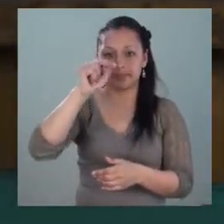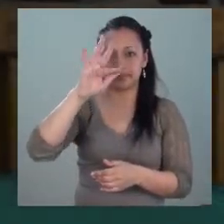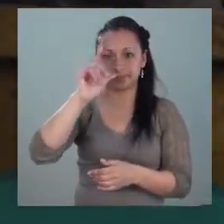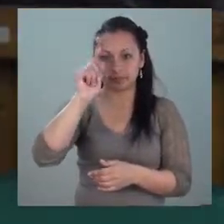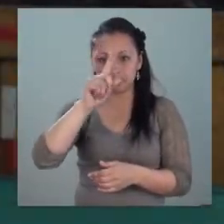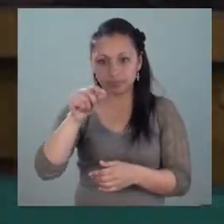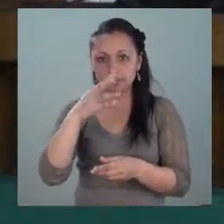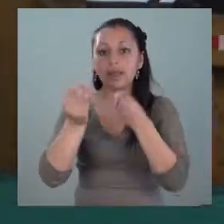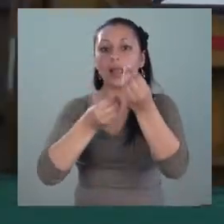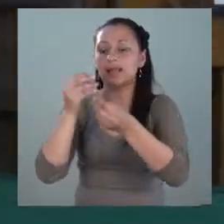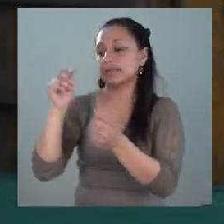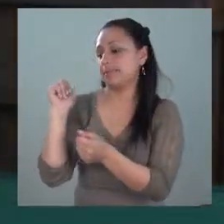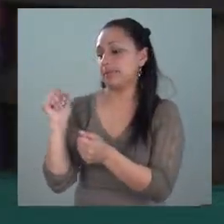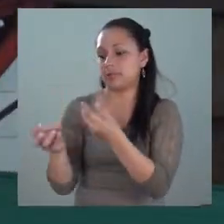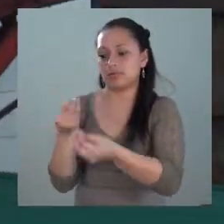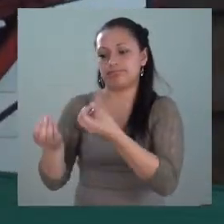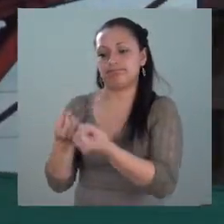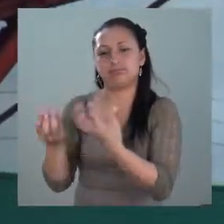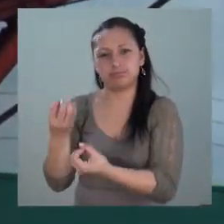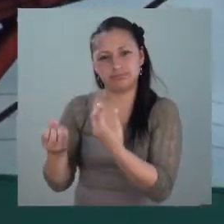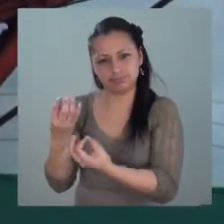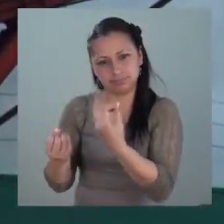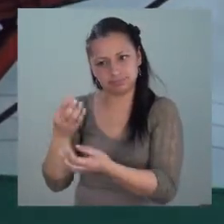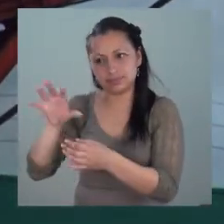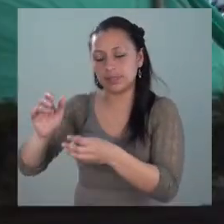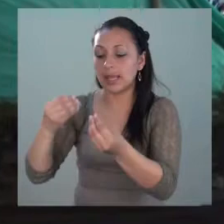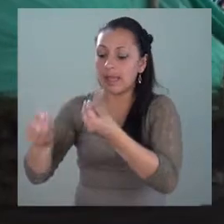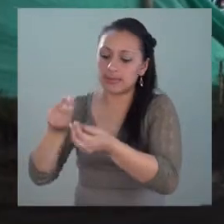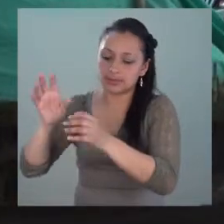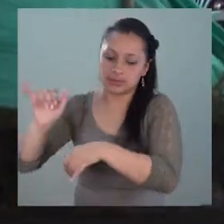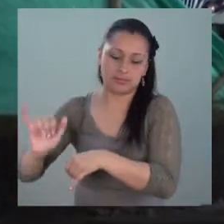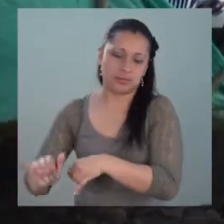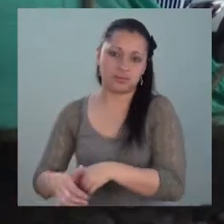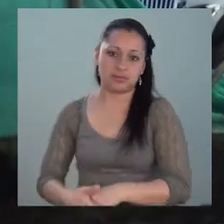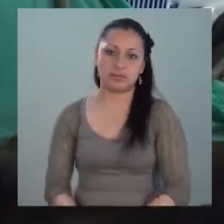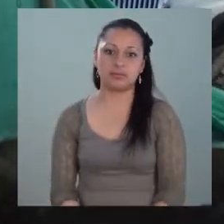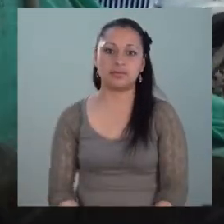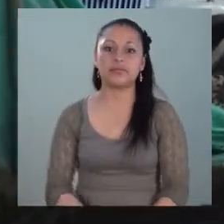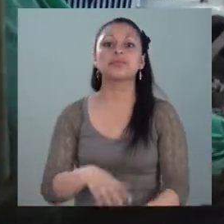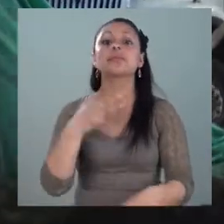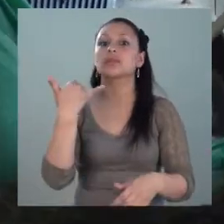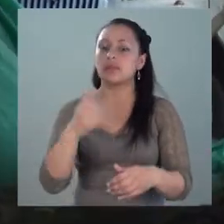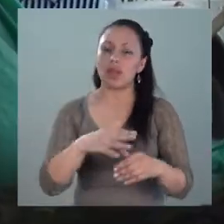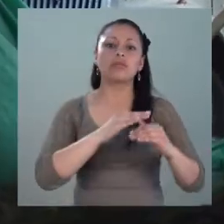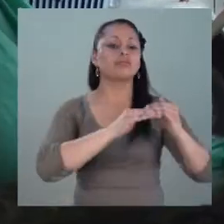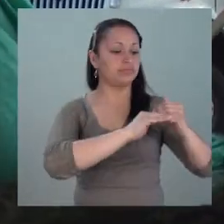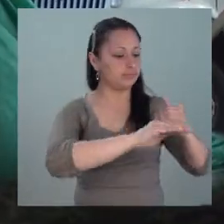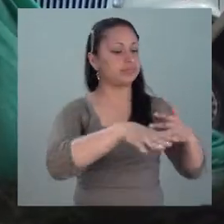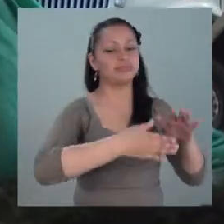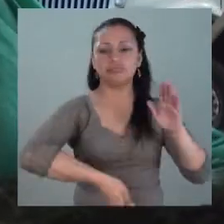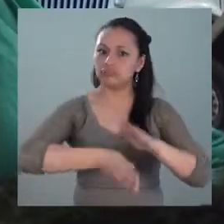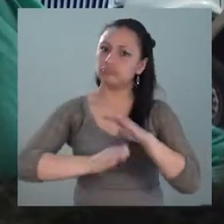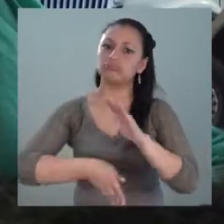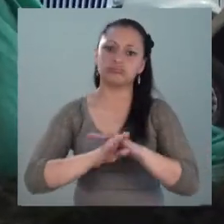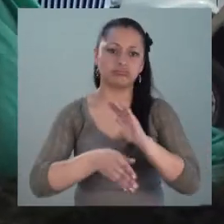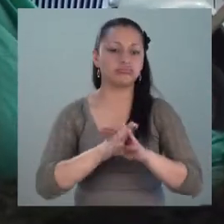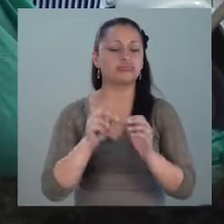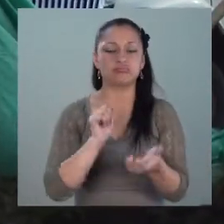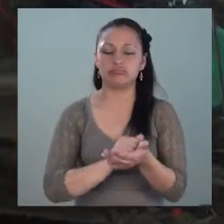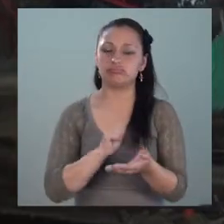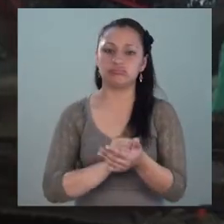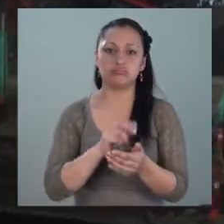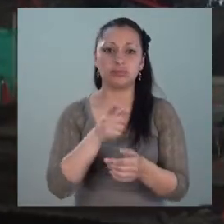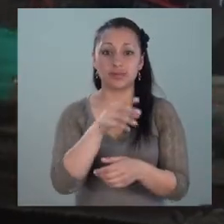están generando y produciendo los materiales directamente en el sitio de la obra. A pesar de que las obras marchan a buen ritmo dentro de los